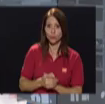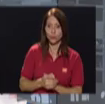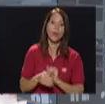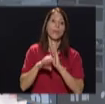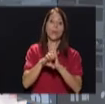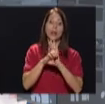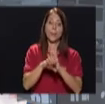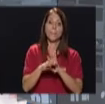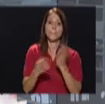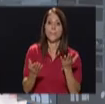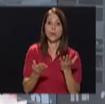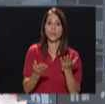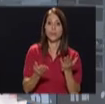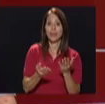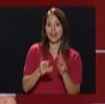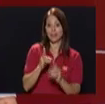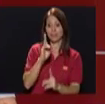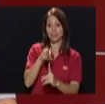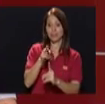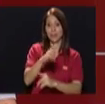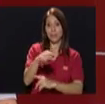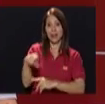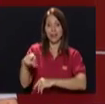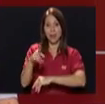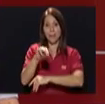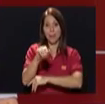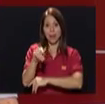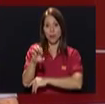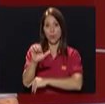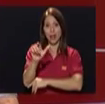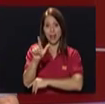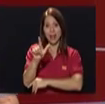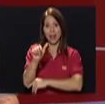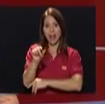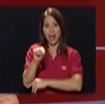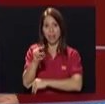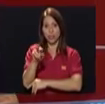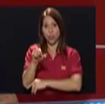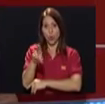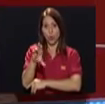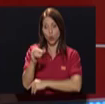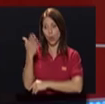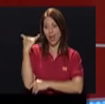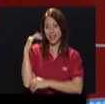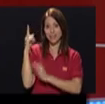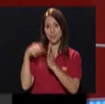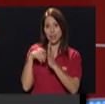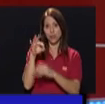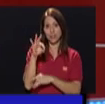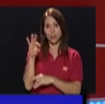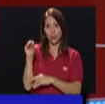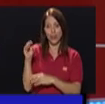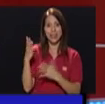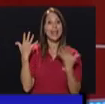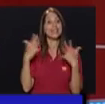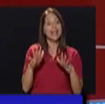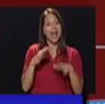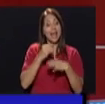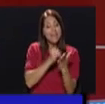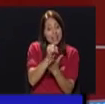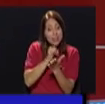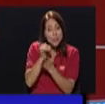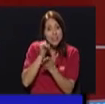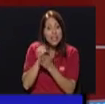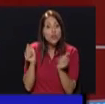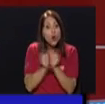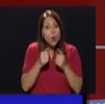de efectos. Por ejemplo, inclusive el mismo Manuel Antonio se ha determinado ya en la época de los 90 se había hecho una investigación con mapaches